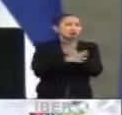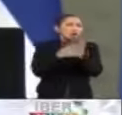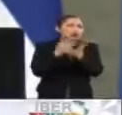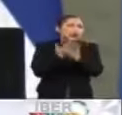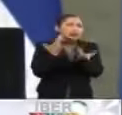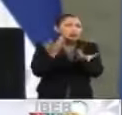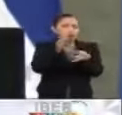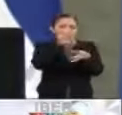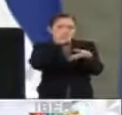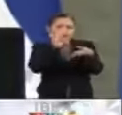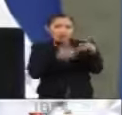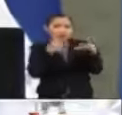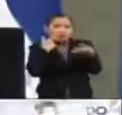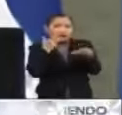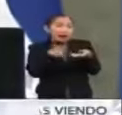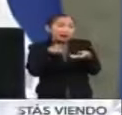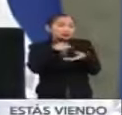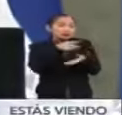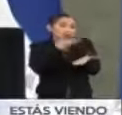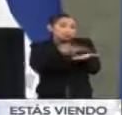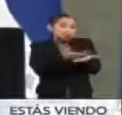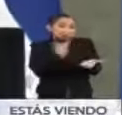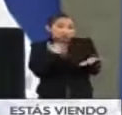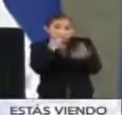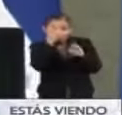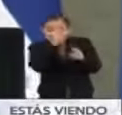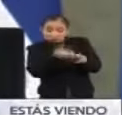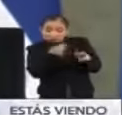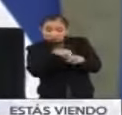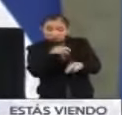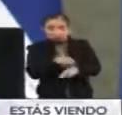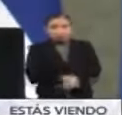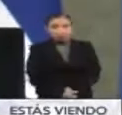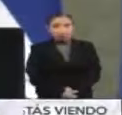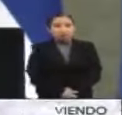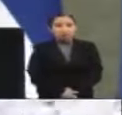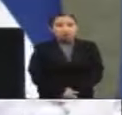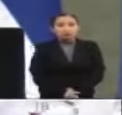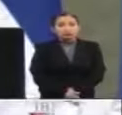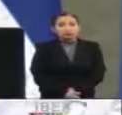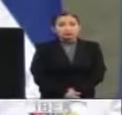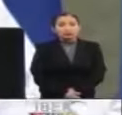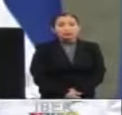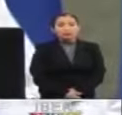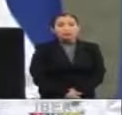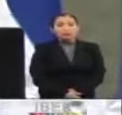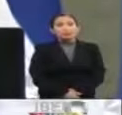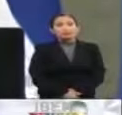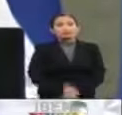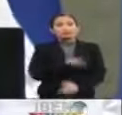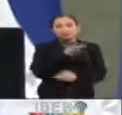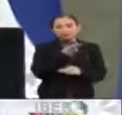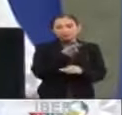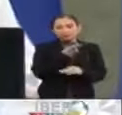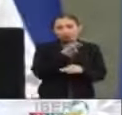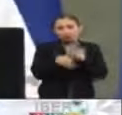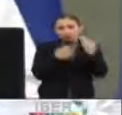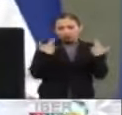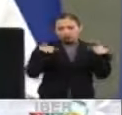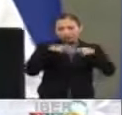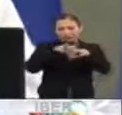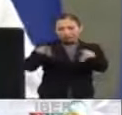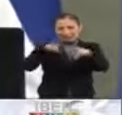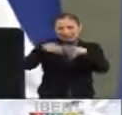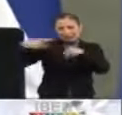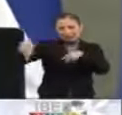usted destacaría y que se hayan puesto sobre la mesa en esta reunión? Bueno, todos los representantes